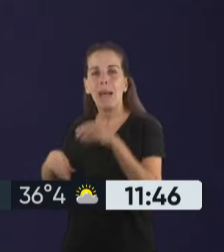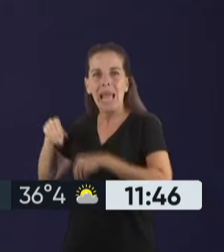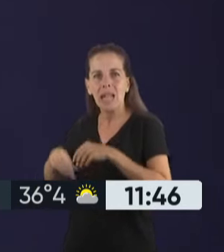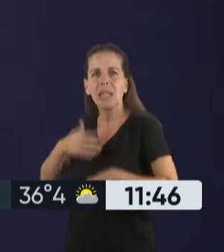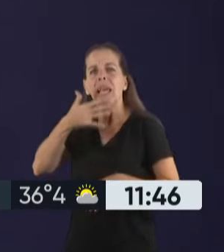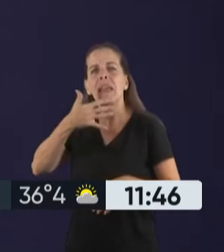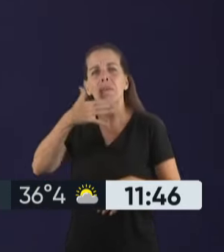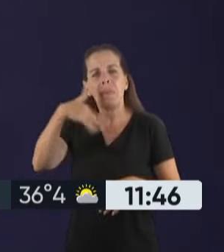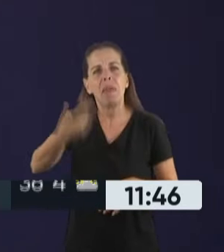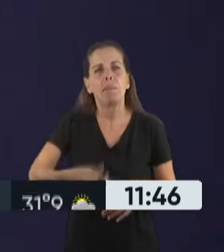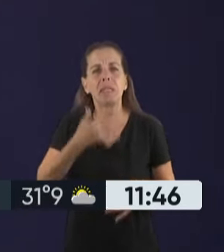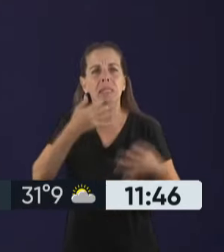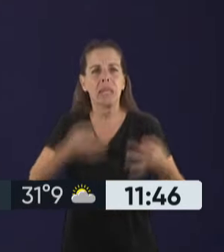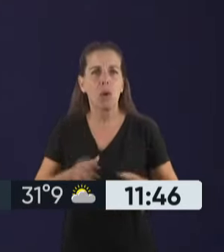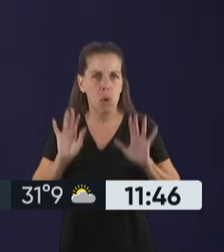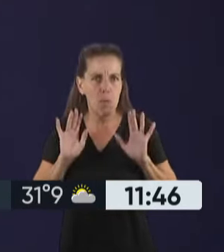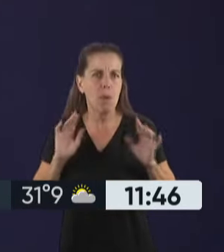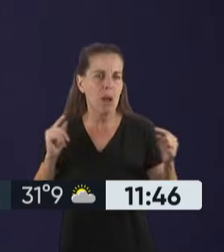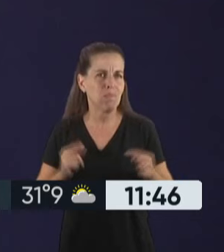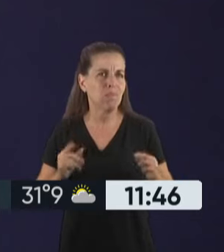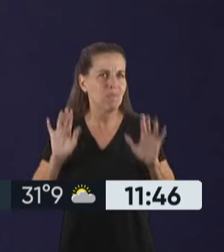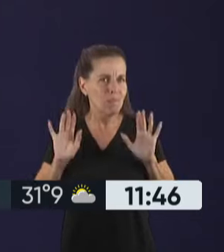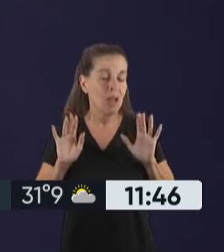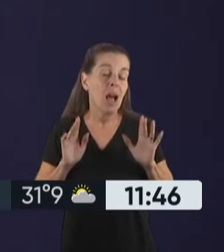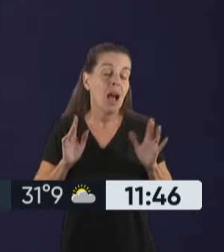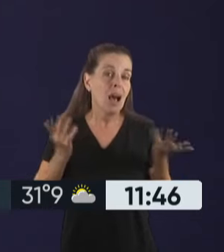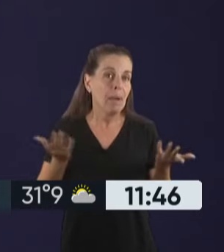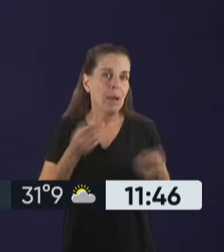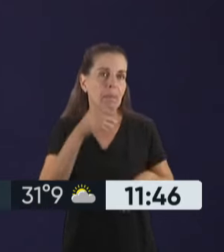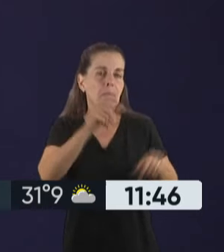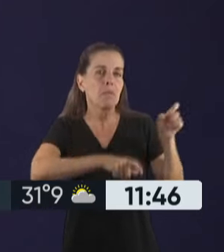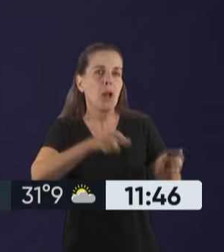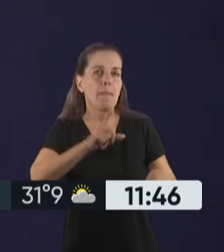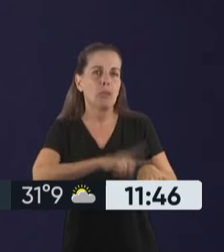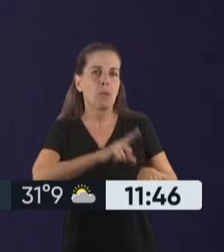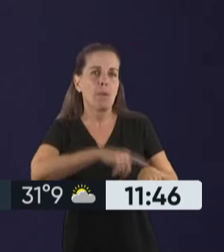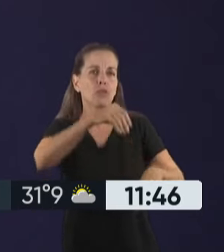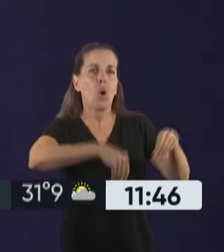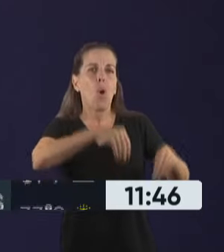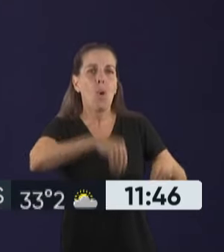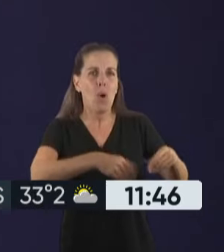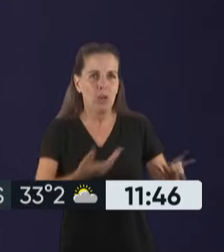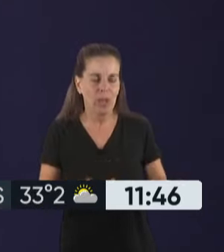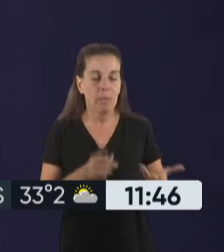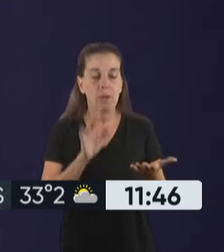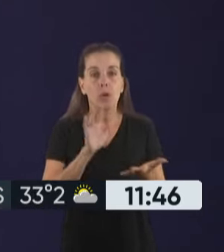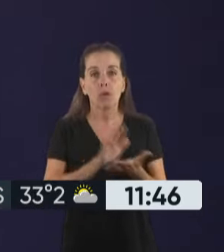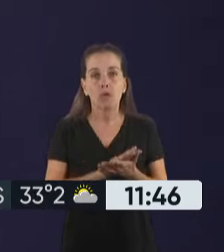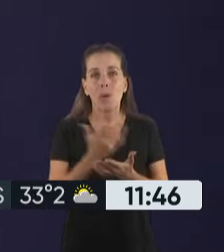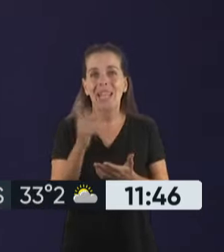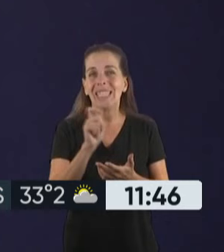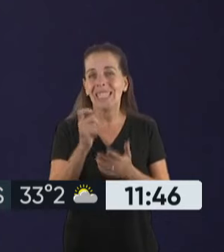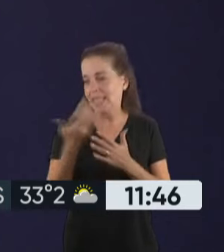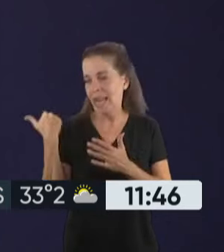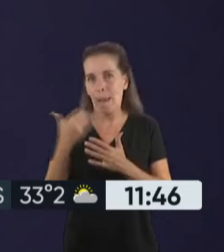campaña por lo que la gente validó en las urnas no y lo que la gente validó en las urnas y en cuanto a lo que vimos estos tres meses